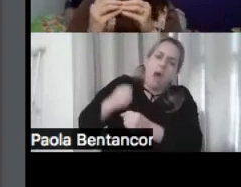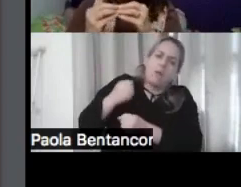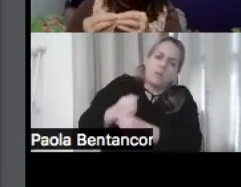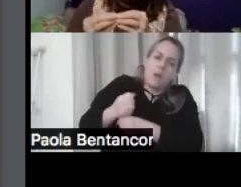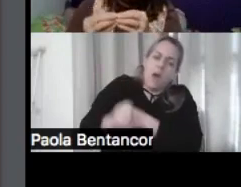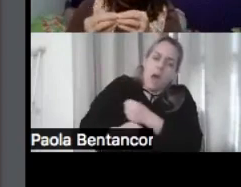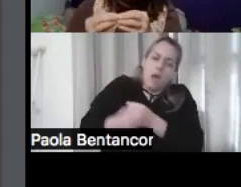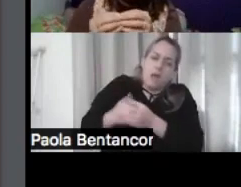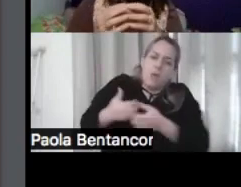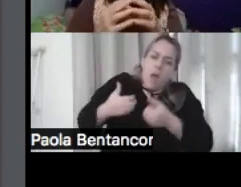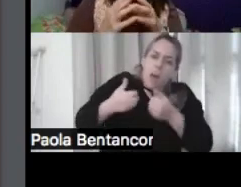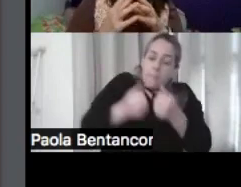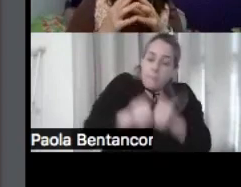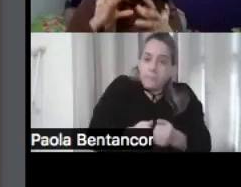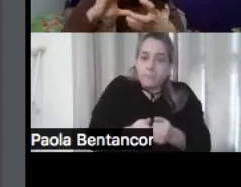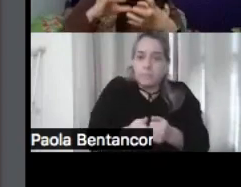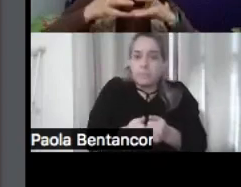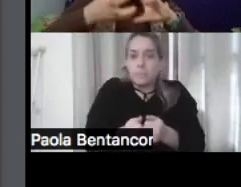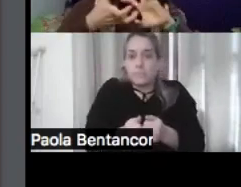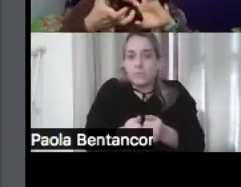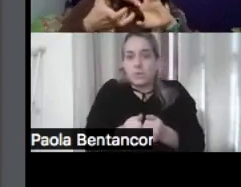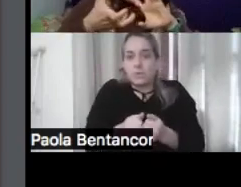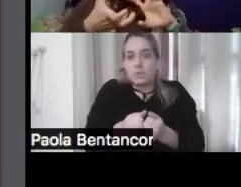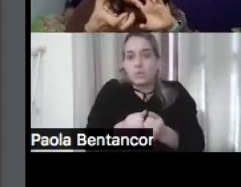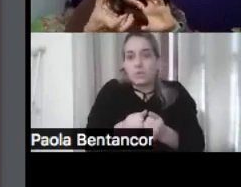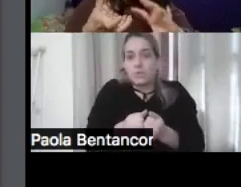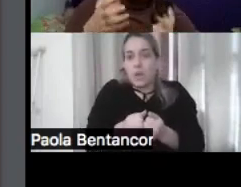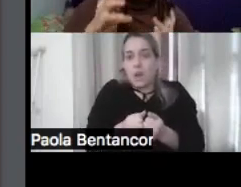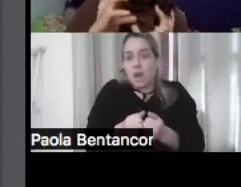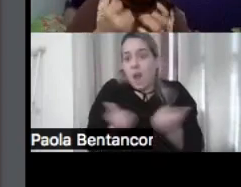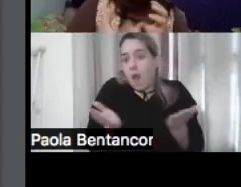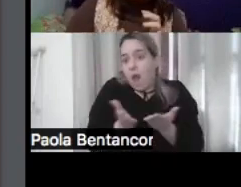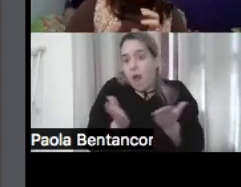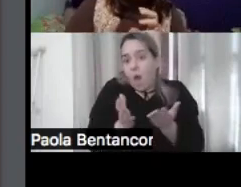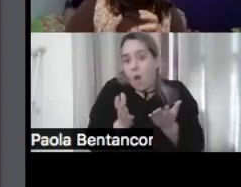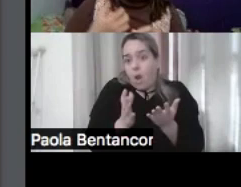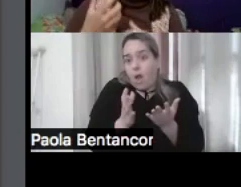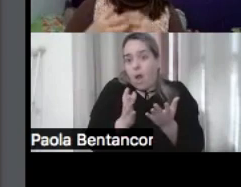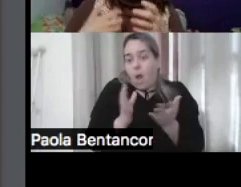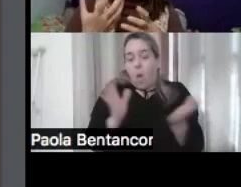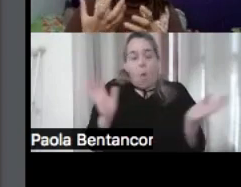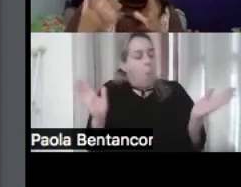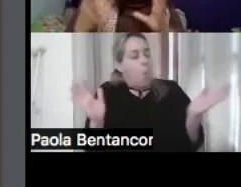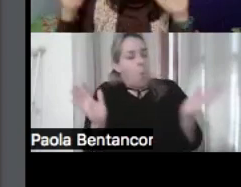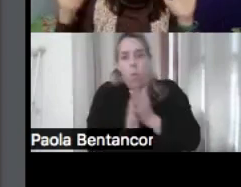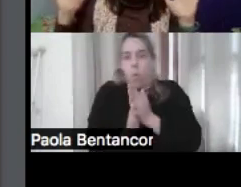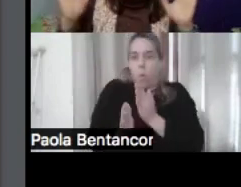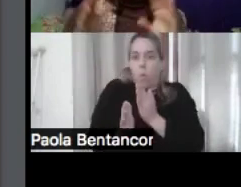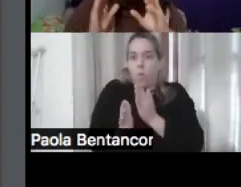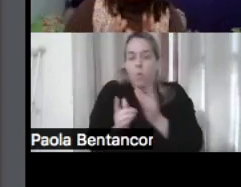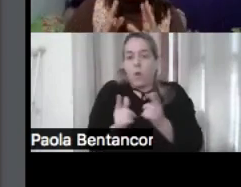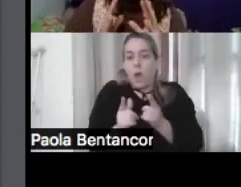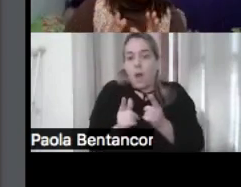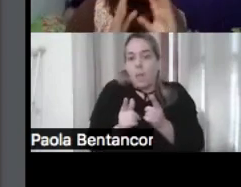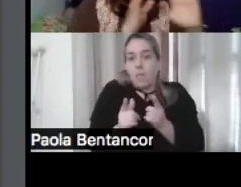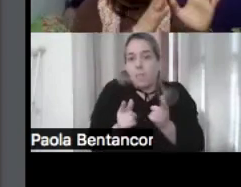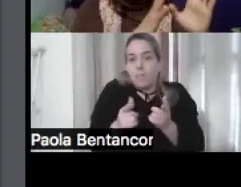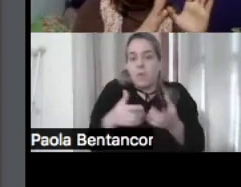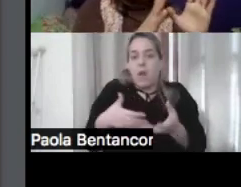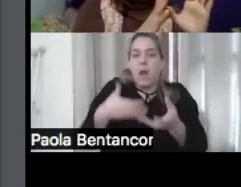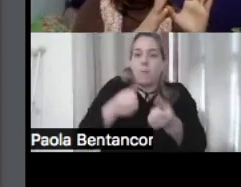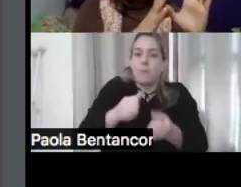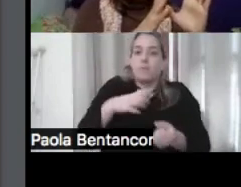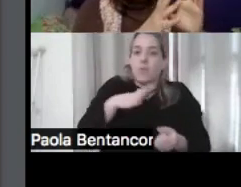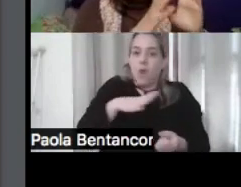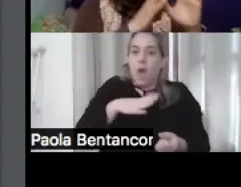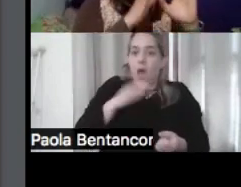apoyos, excepcionalmente, se da vuelta, ¿sí?, la perspectiva y se empieza a ver todo lo contrario. Estos apoyos deben